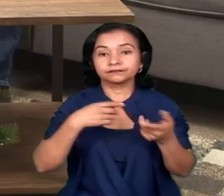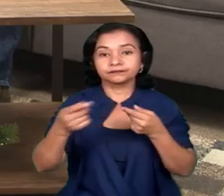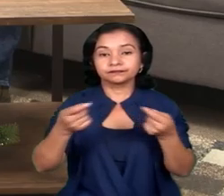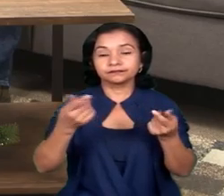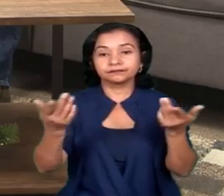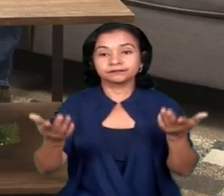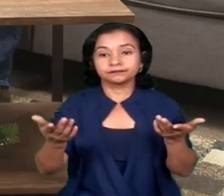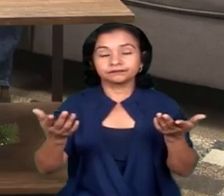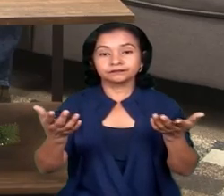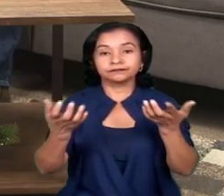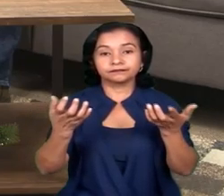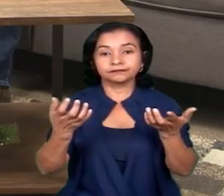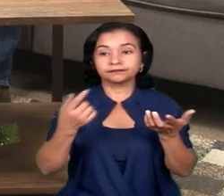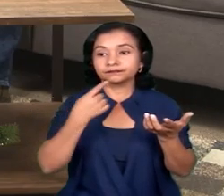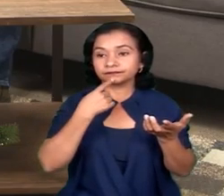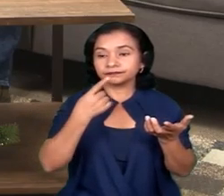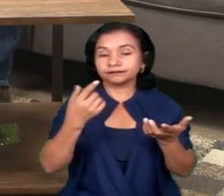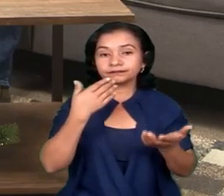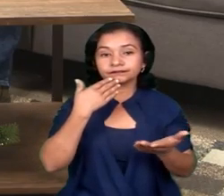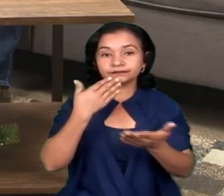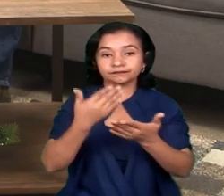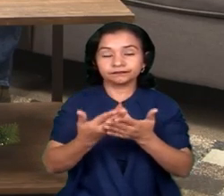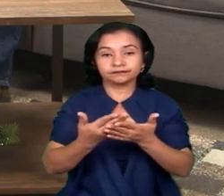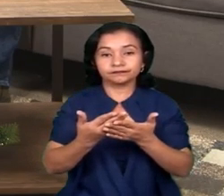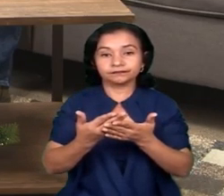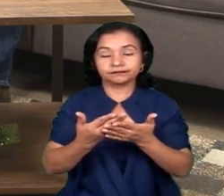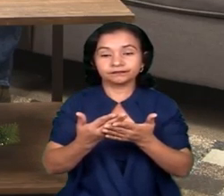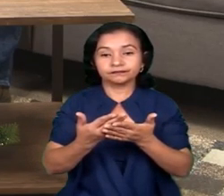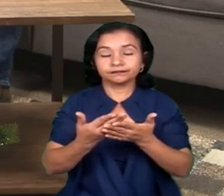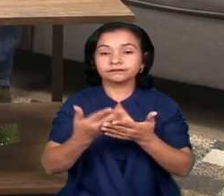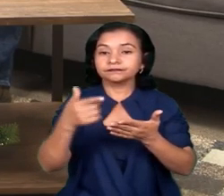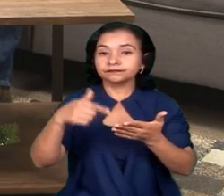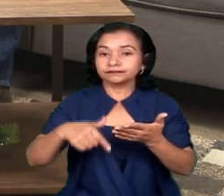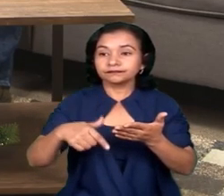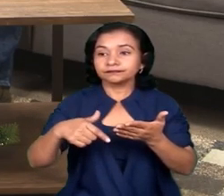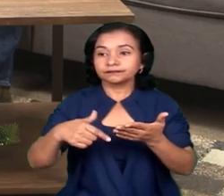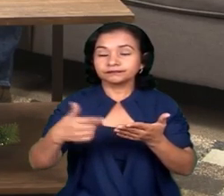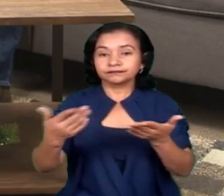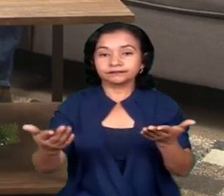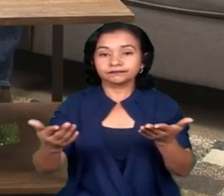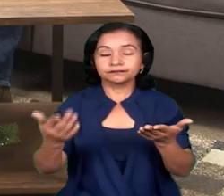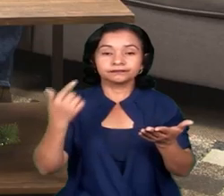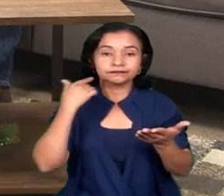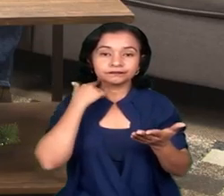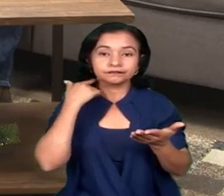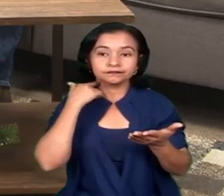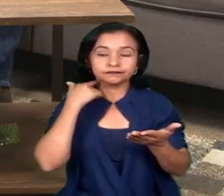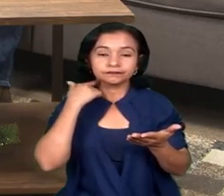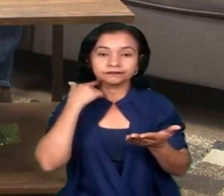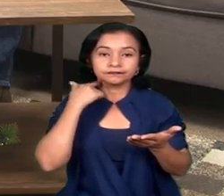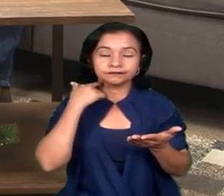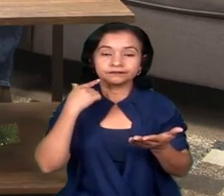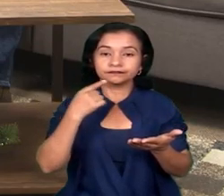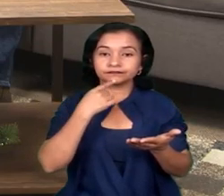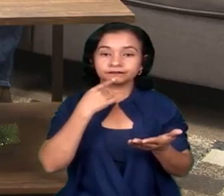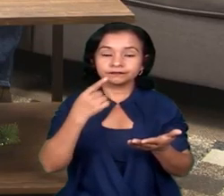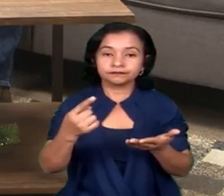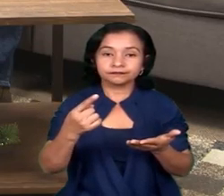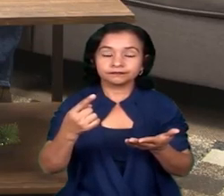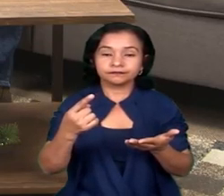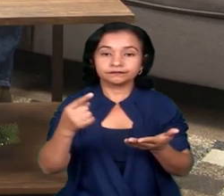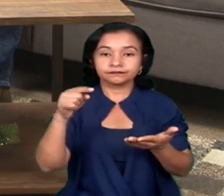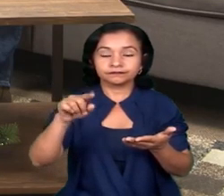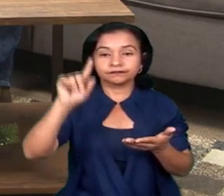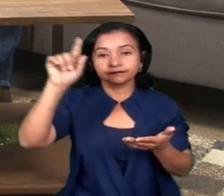esto creo decirte que les agradezco a ustedes por la oportunidad, porque es algo que siempre uno tiene que decirlo, solo en